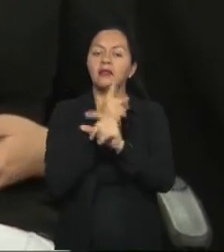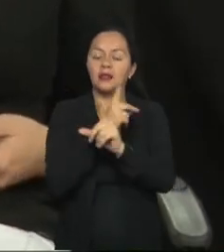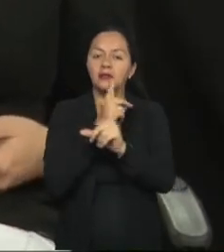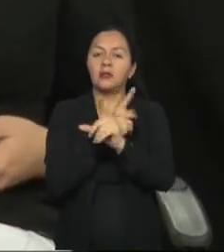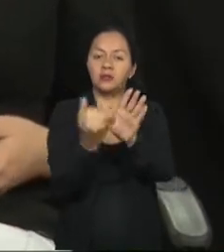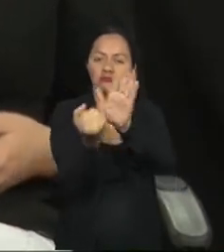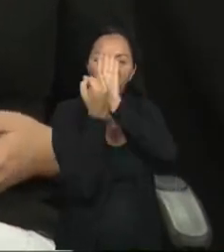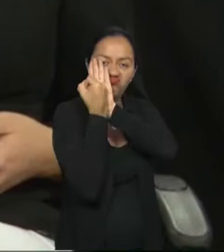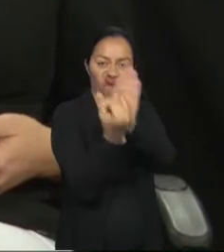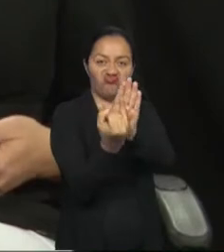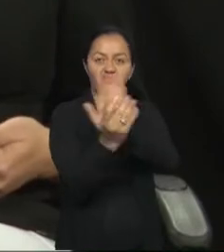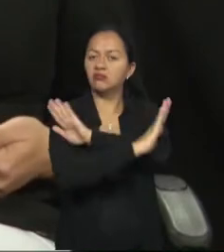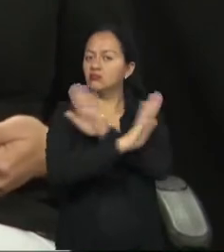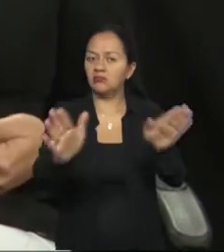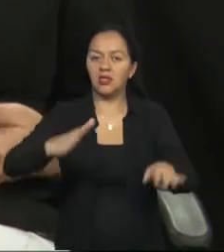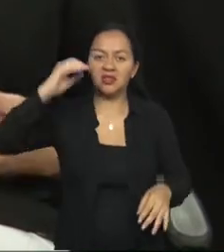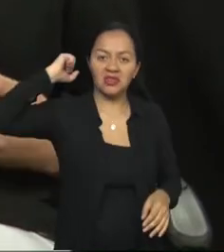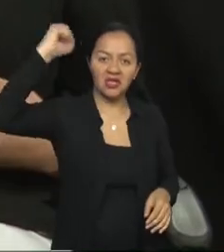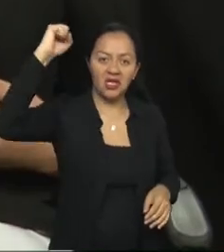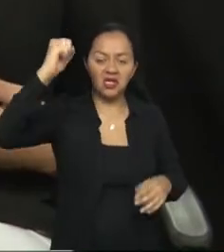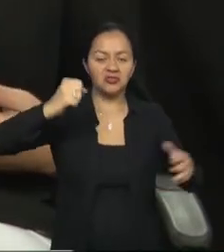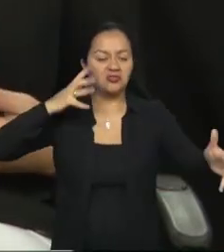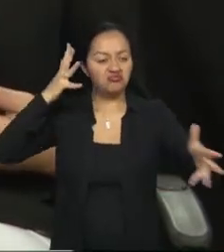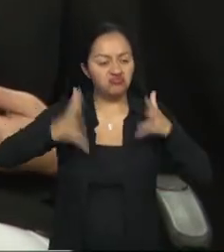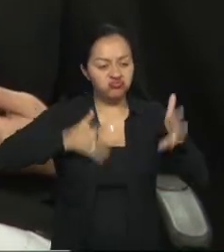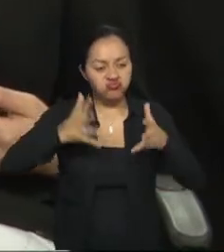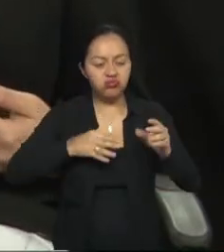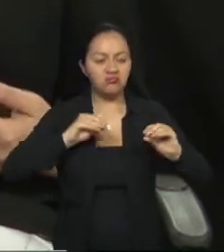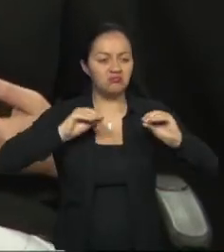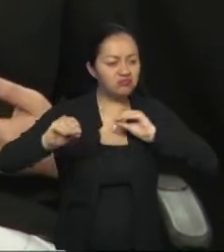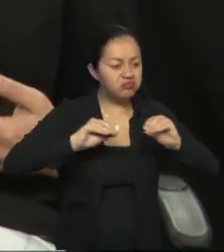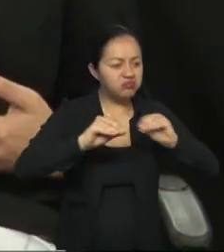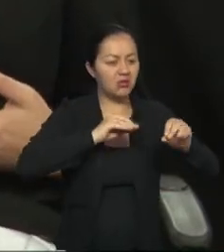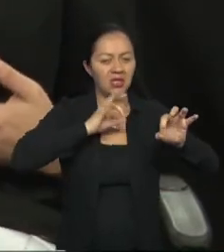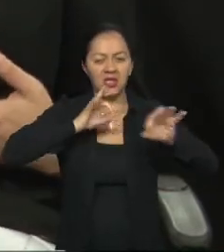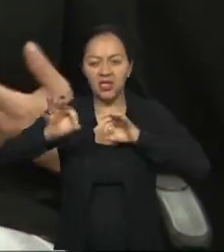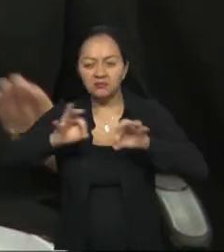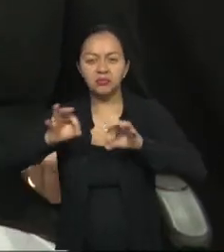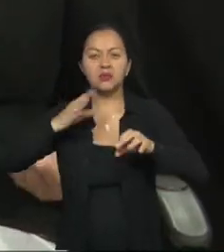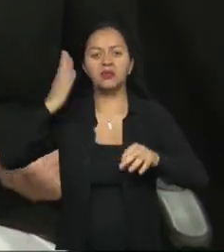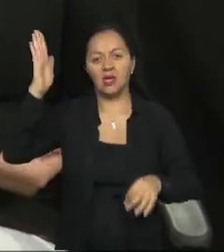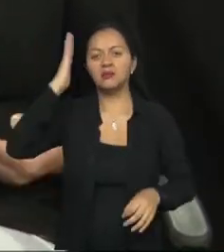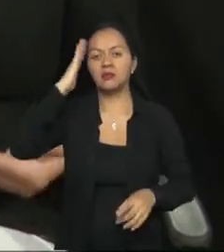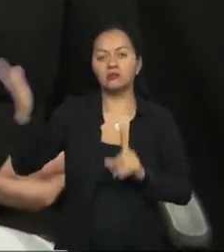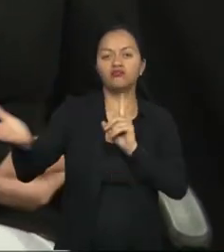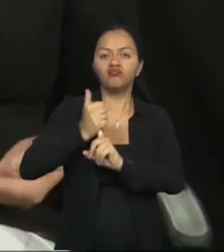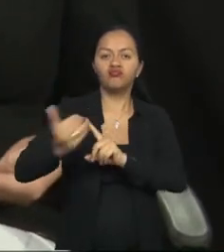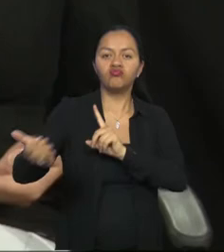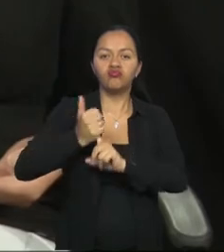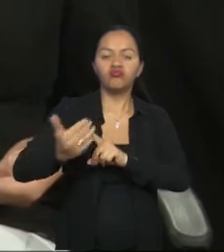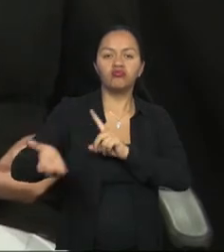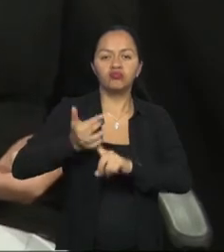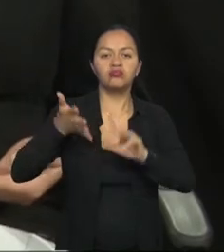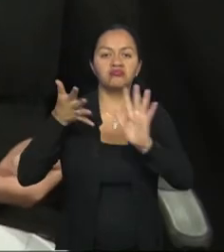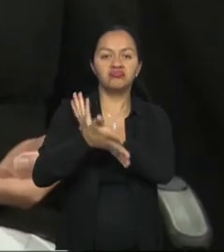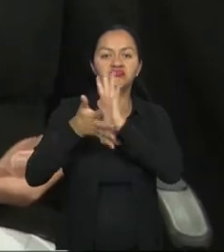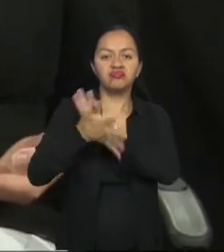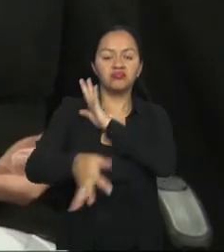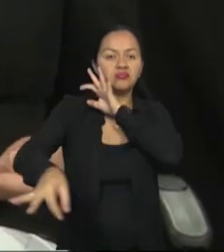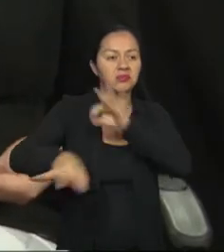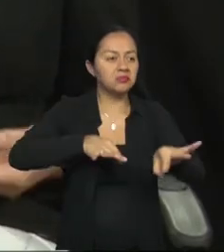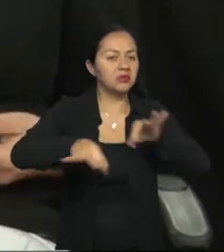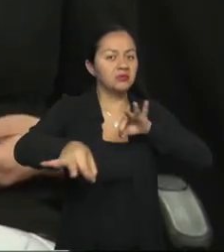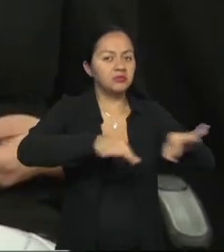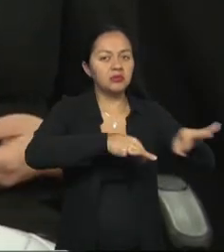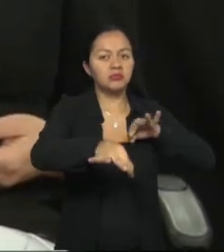totalmente empoderadas, totalmente capaces, con muchos logros, que tienen mucho que decir, mucho que contar. Es por eso que ahora